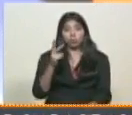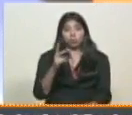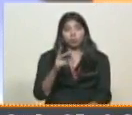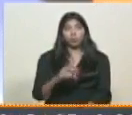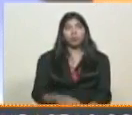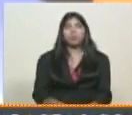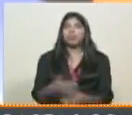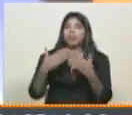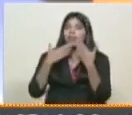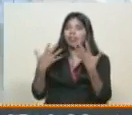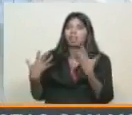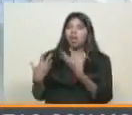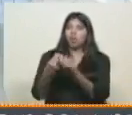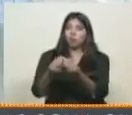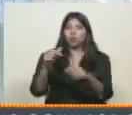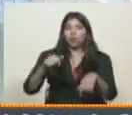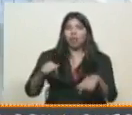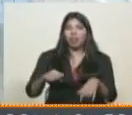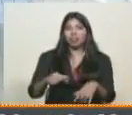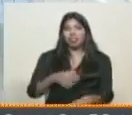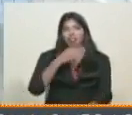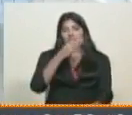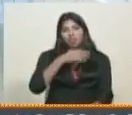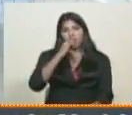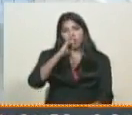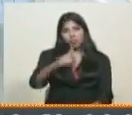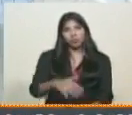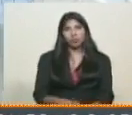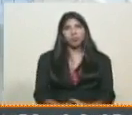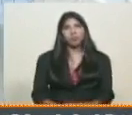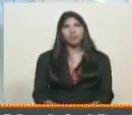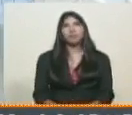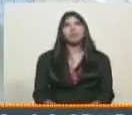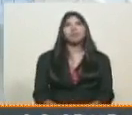acompañándonos acá en la emisión vespertina la noticia te esperamos en una nueva entrega muchas gracias 2